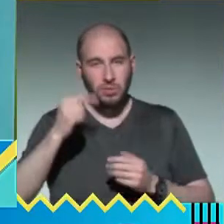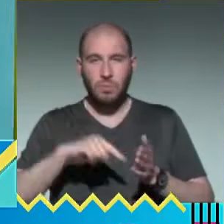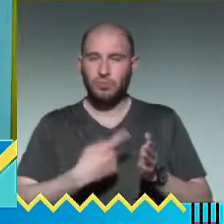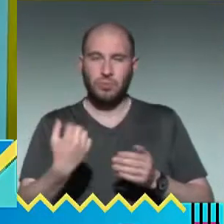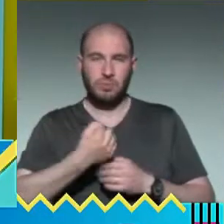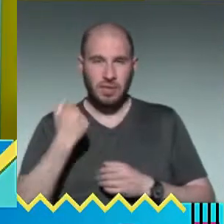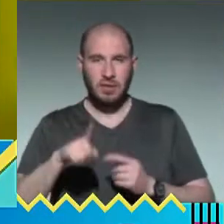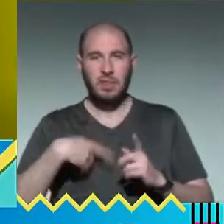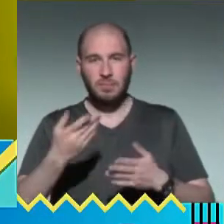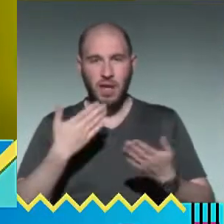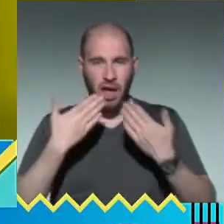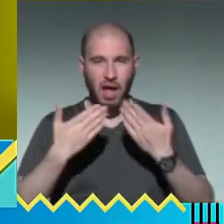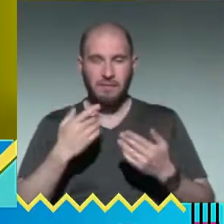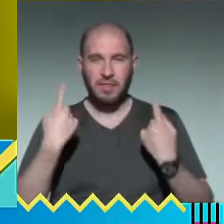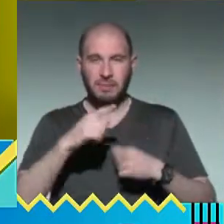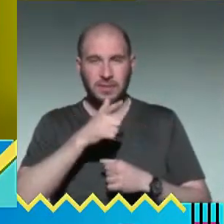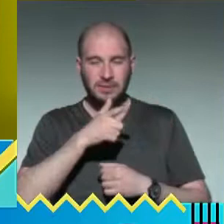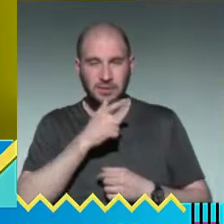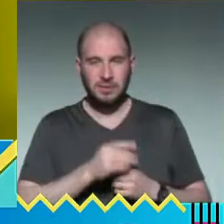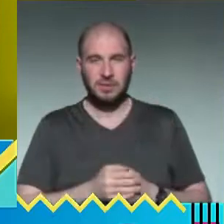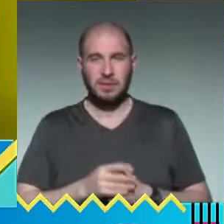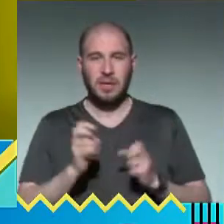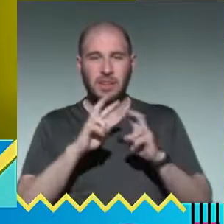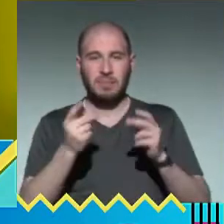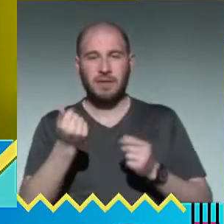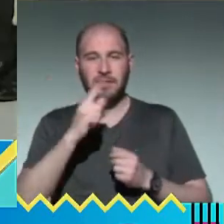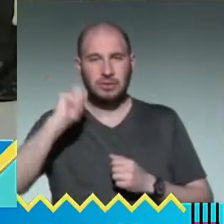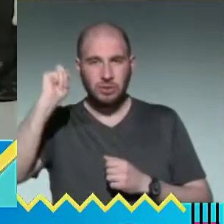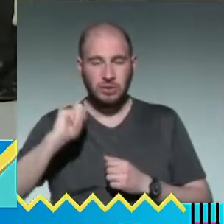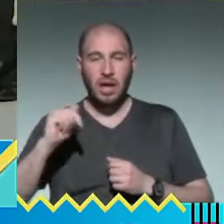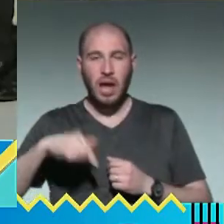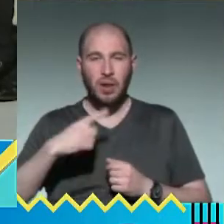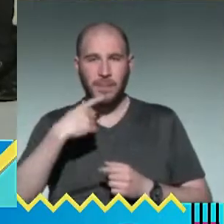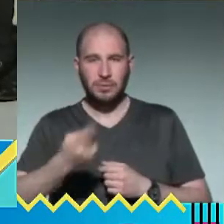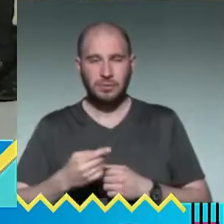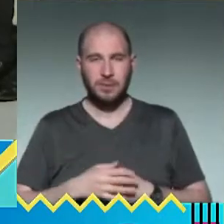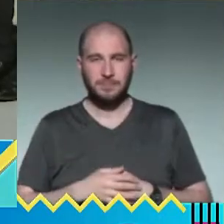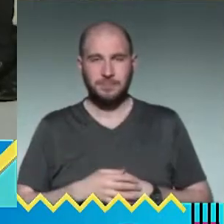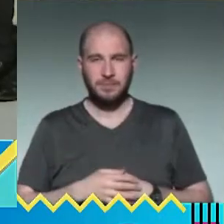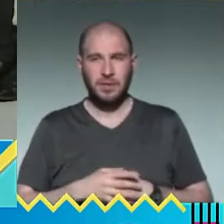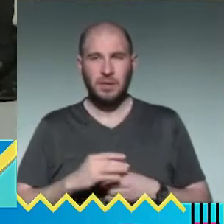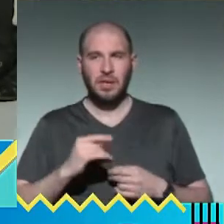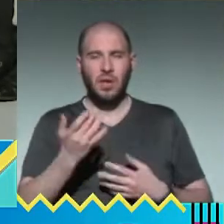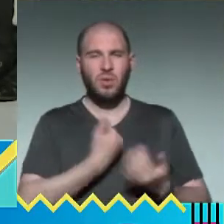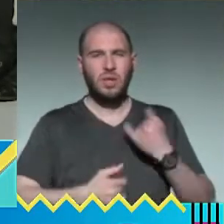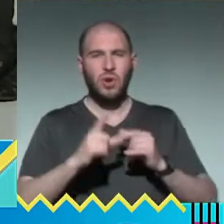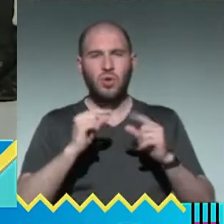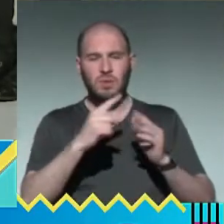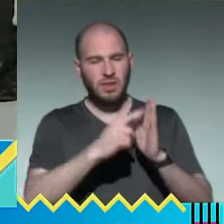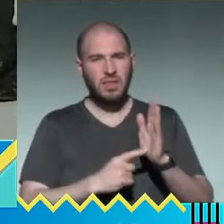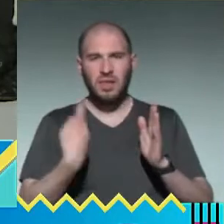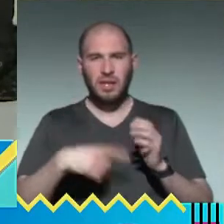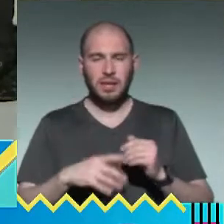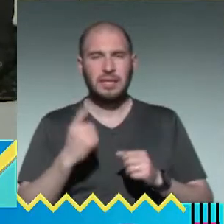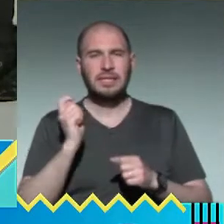importante que vamos a estar repasando. Exacto. En distintos parecidos en términos de inflación. Y ahora sí, la pregunta es, ¿de qué nos hablan estos números? ¿Quién